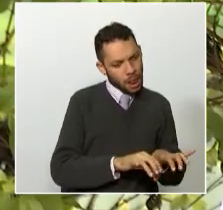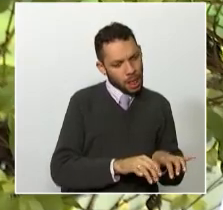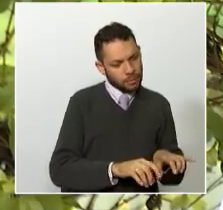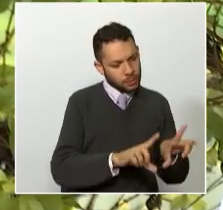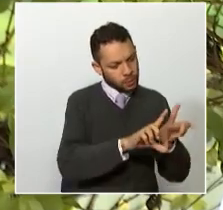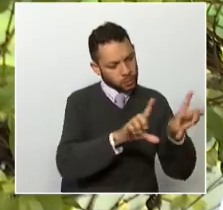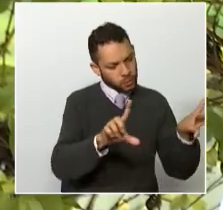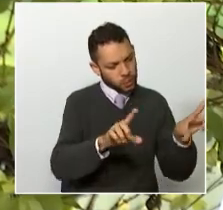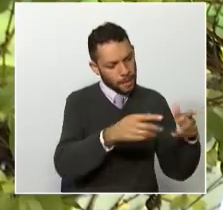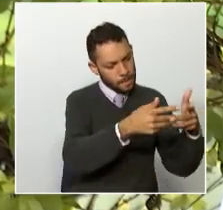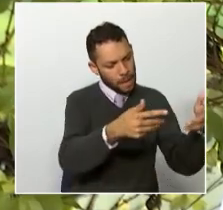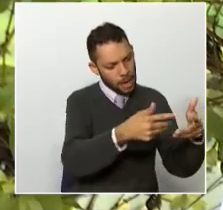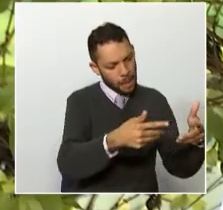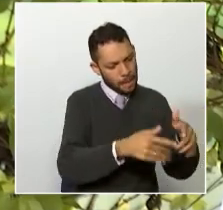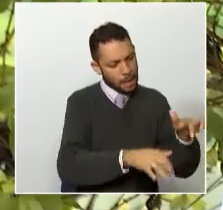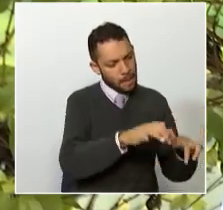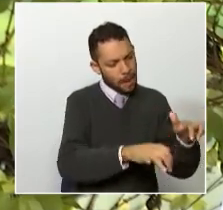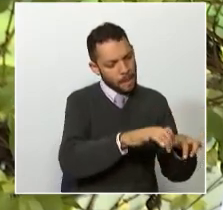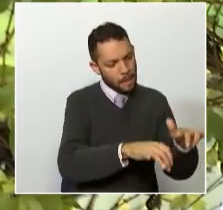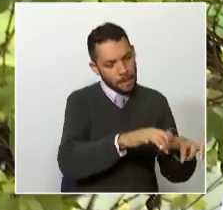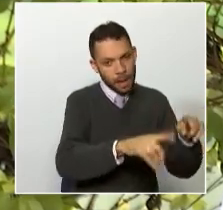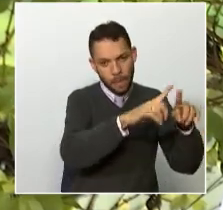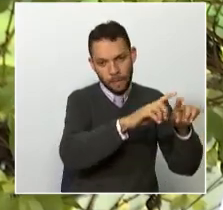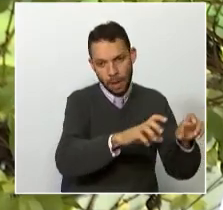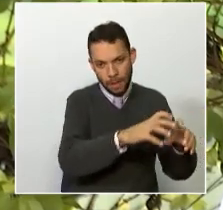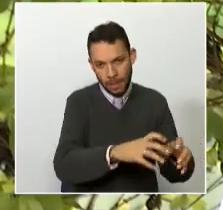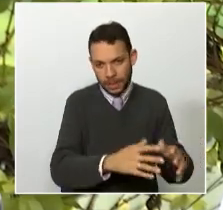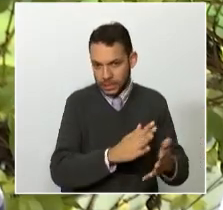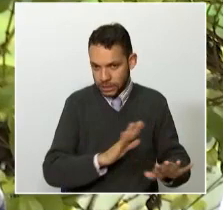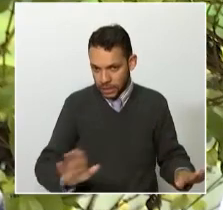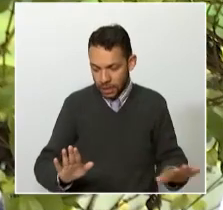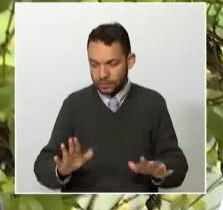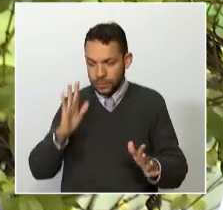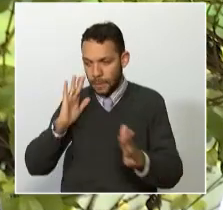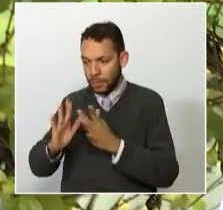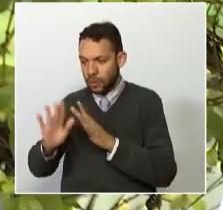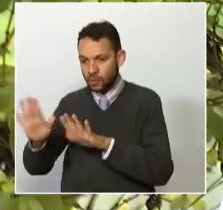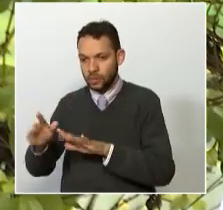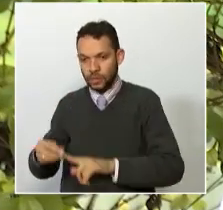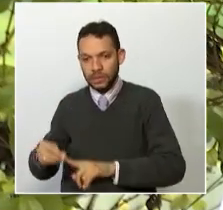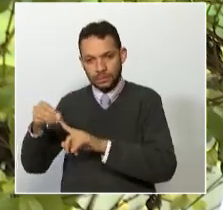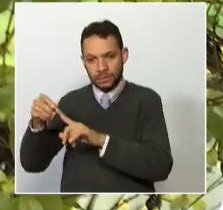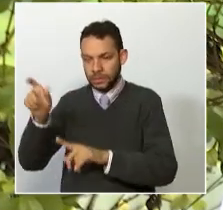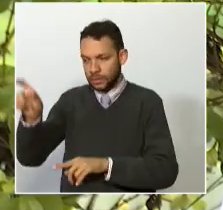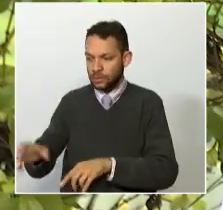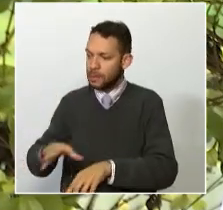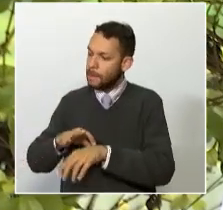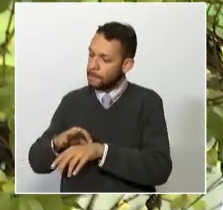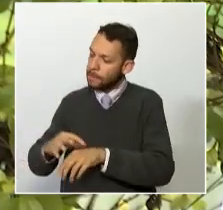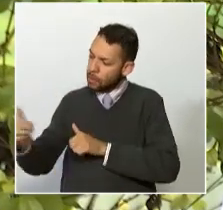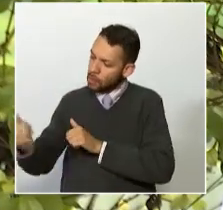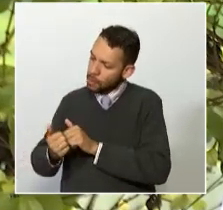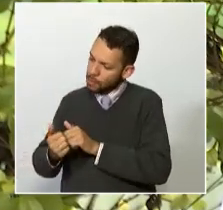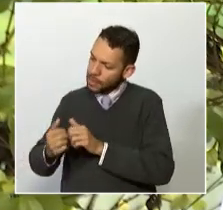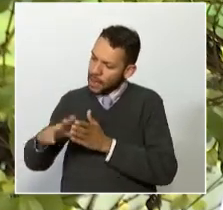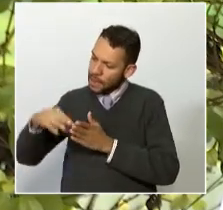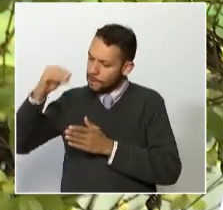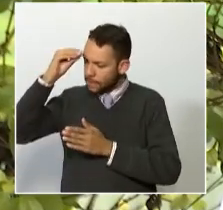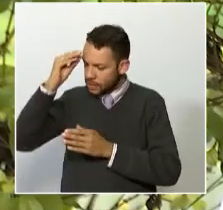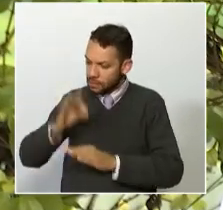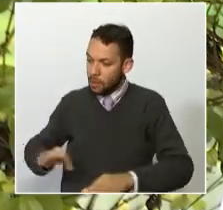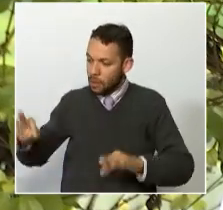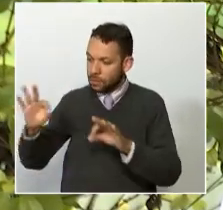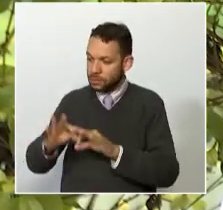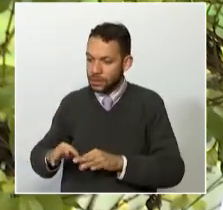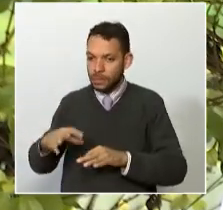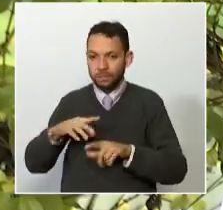especialistas que para nosotros es muy importante y nos ha dado cierta dificultad para que la gente entienda por qué en